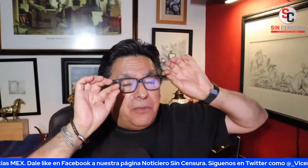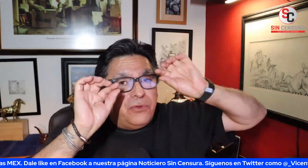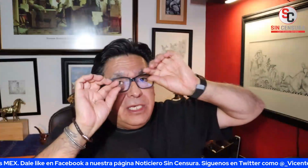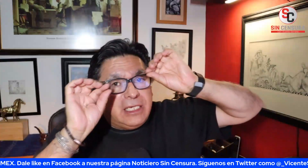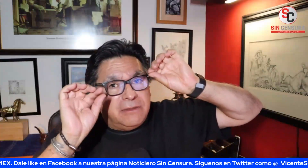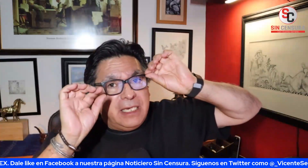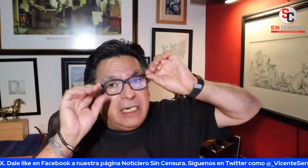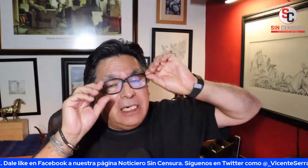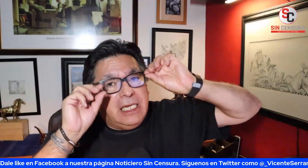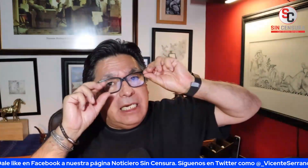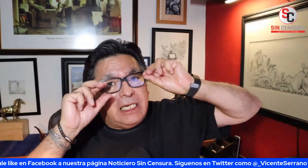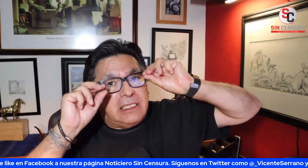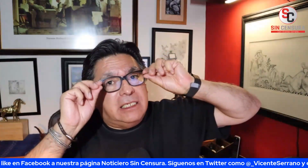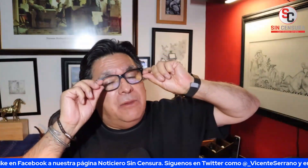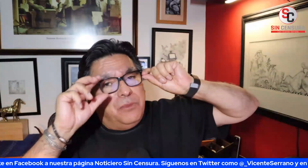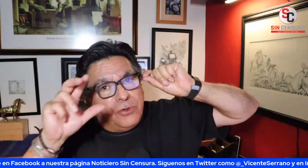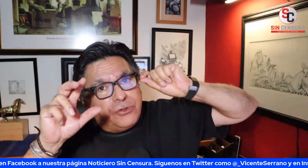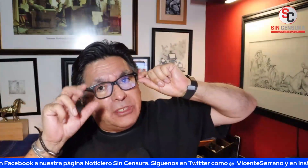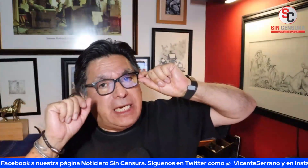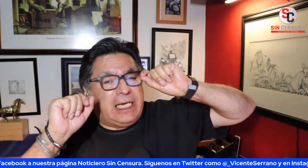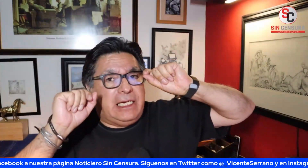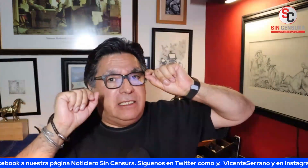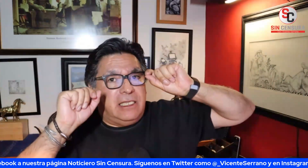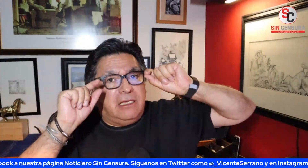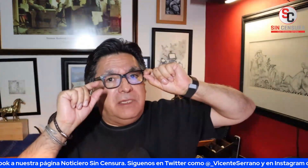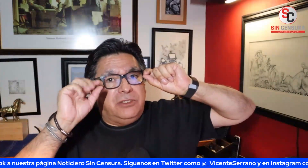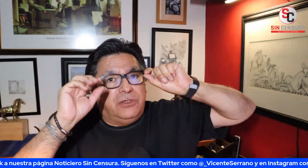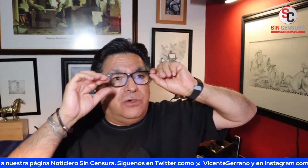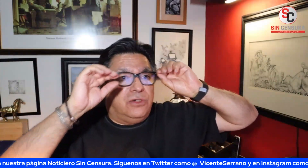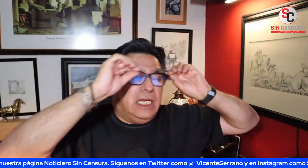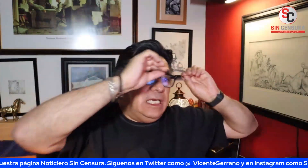donde podías ver las motos Harley